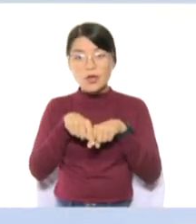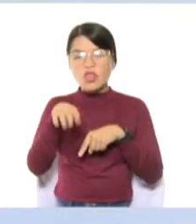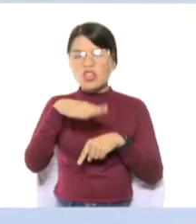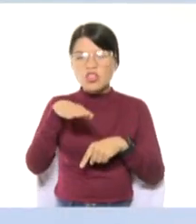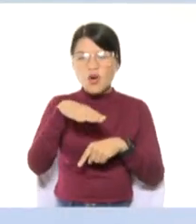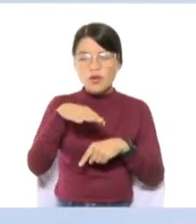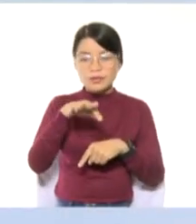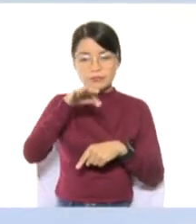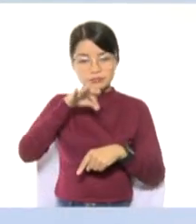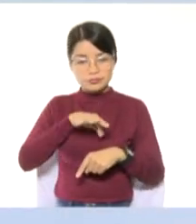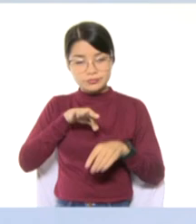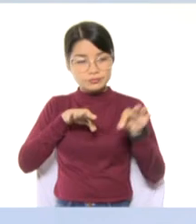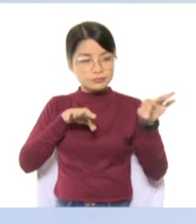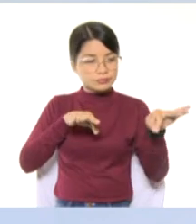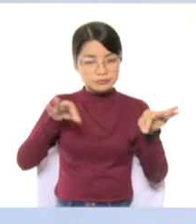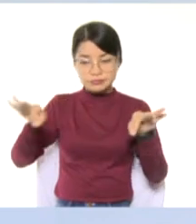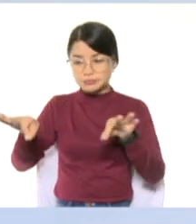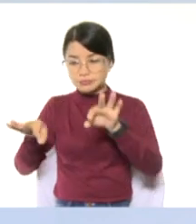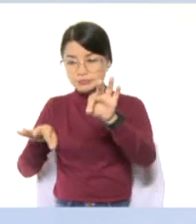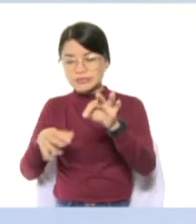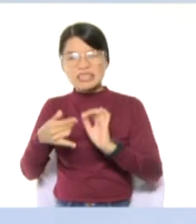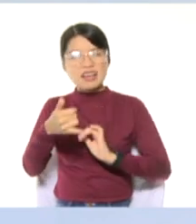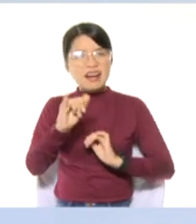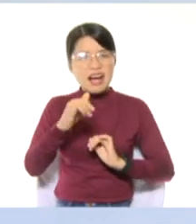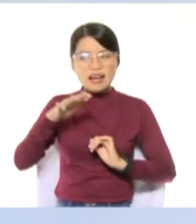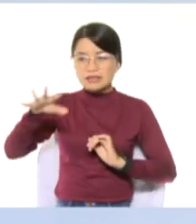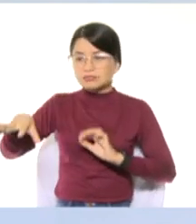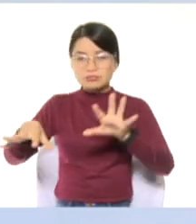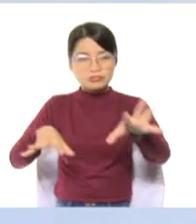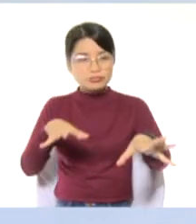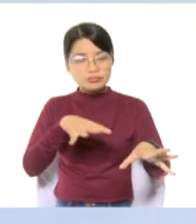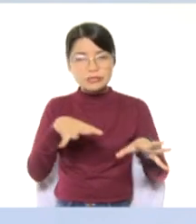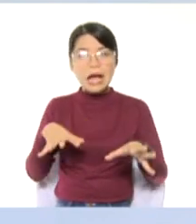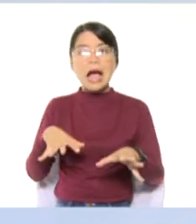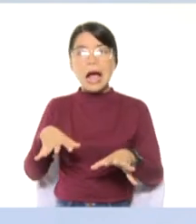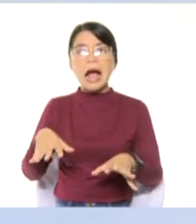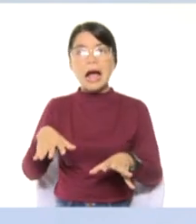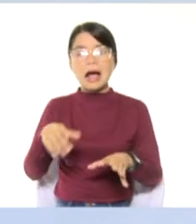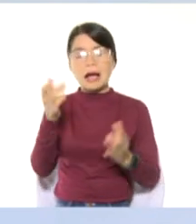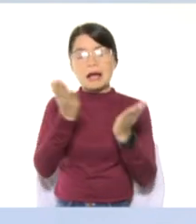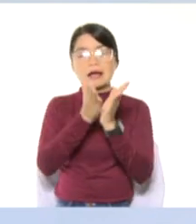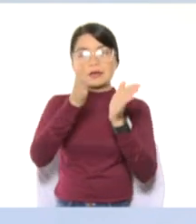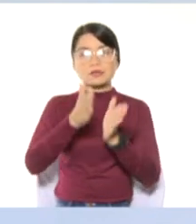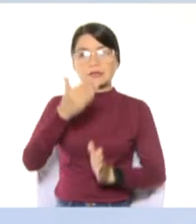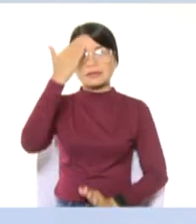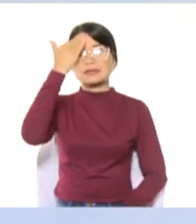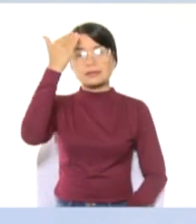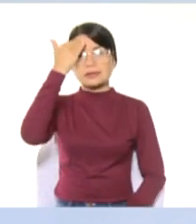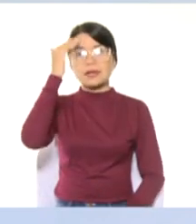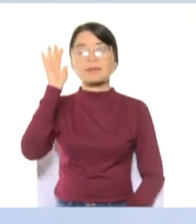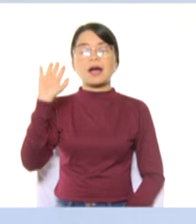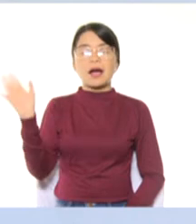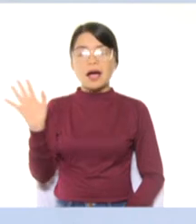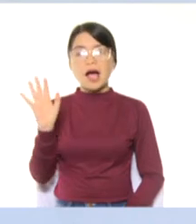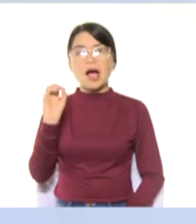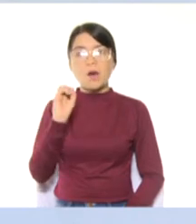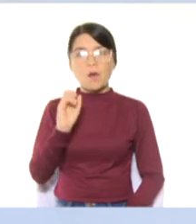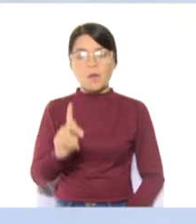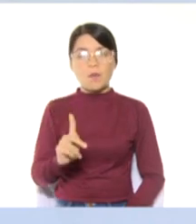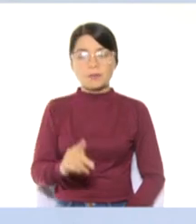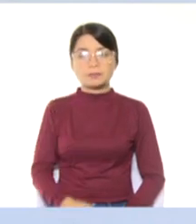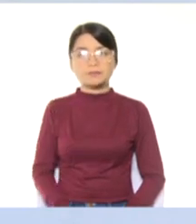ir determinando cuáles son los distintos elementos que se encuentran en el ambiente. Es decir, que este profesor del área de formación de educación física